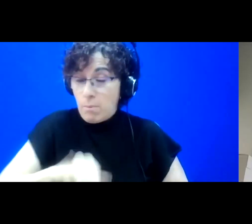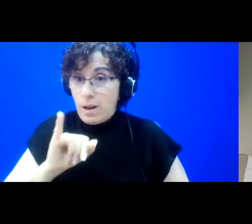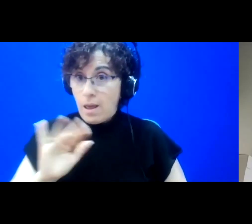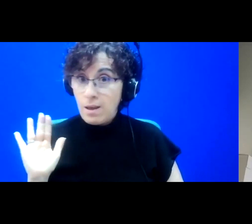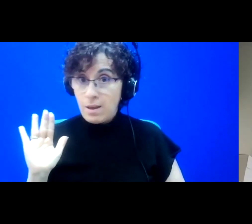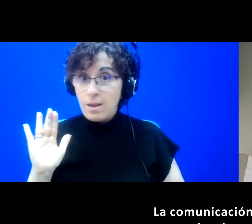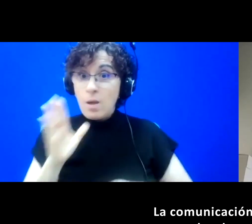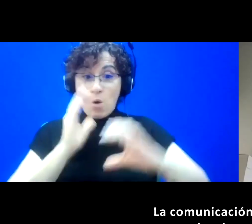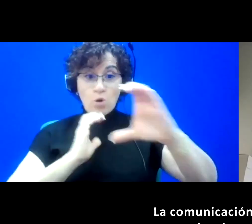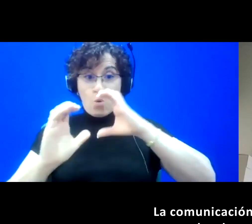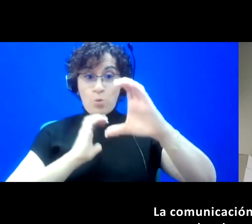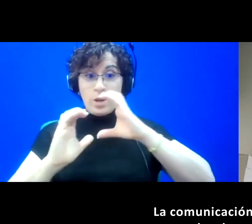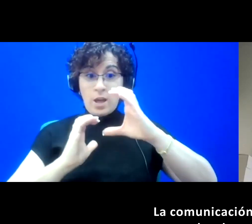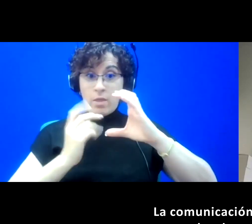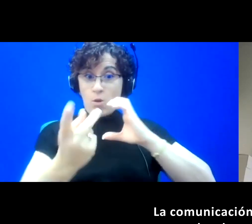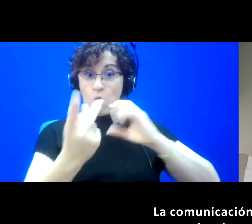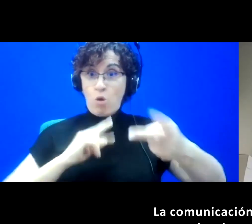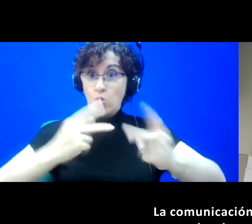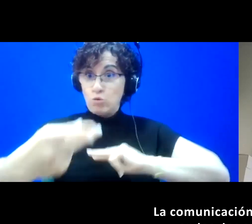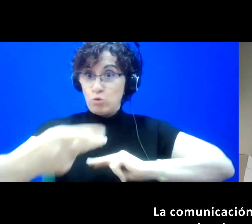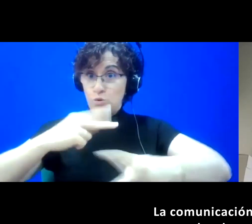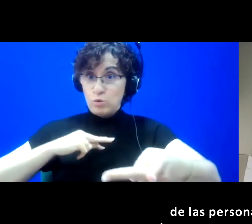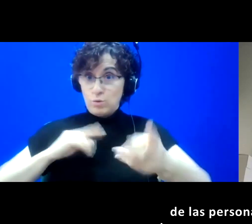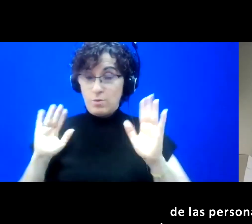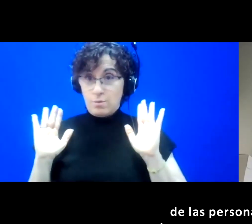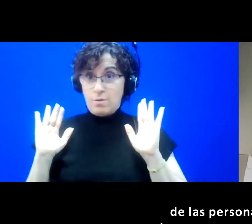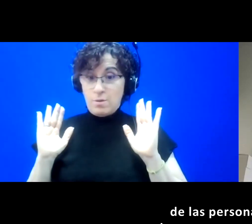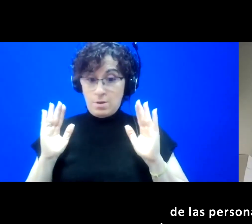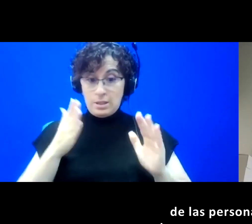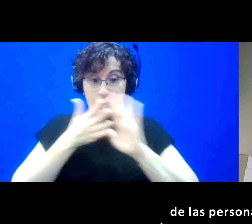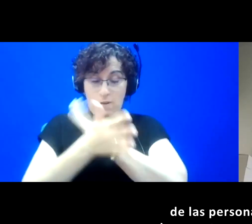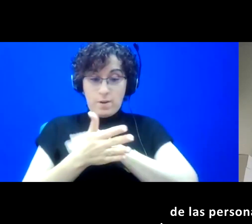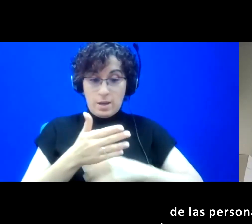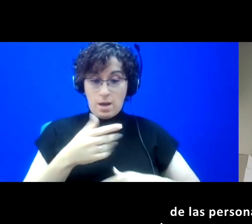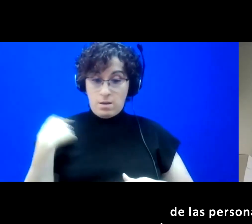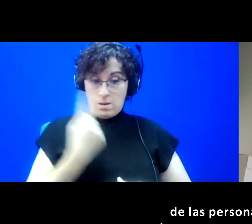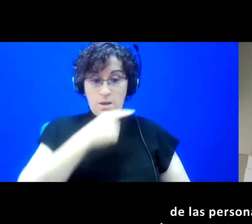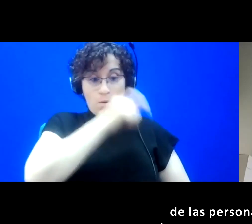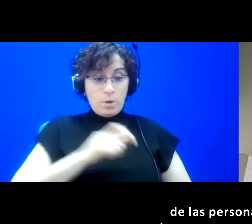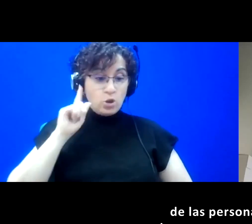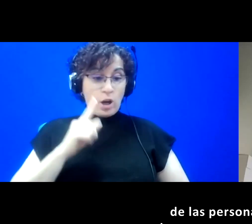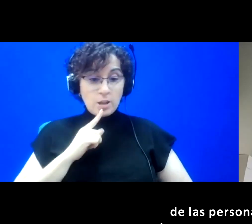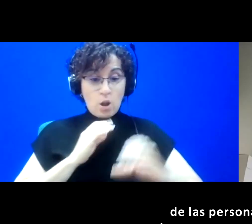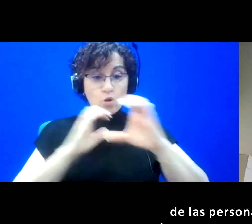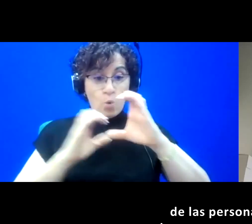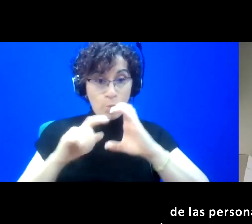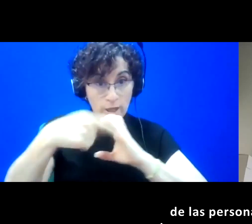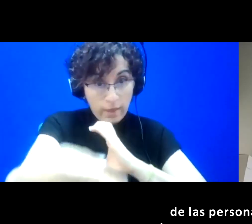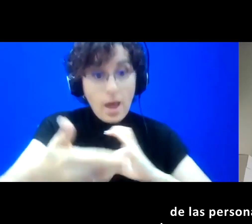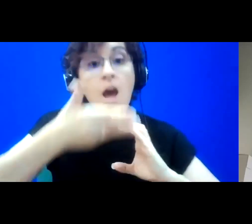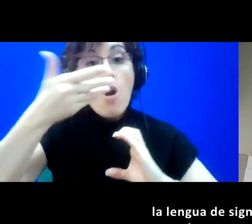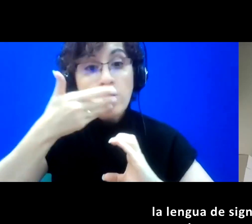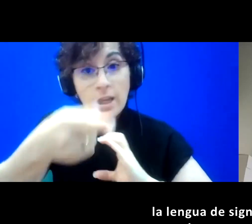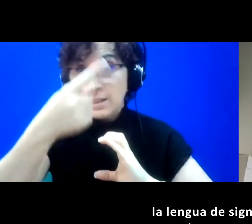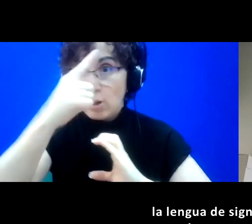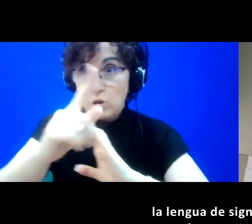La comunicación se produce en los dos sentidos, de las personas sordas a las oyentes que no conocen la LSE